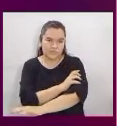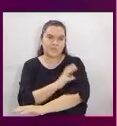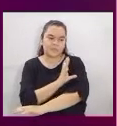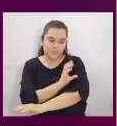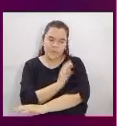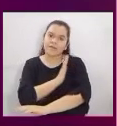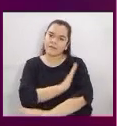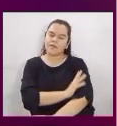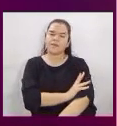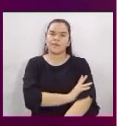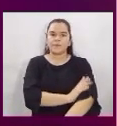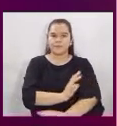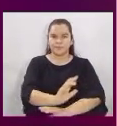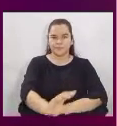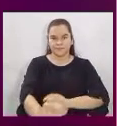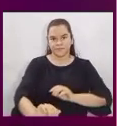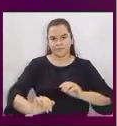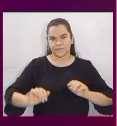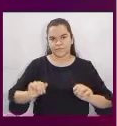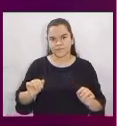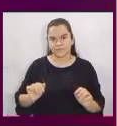algunos síntomas que son súper molestos.